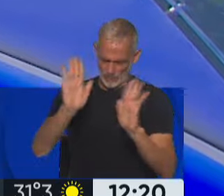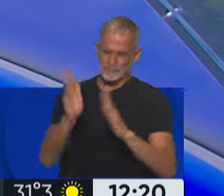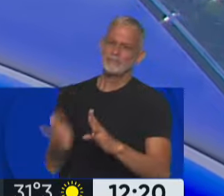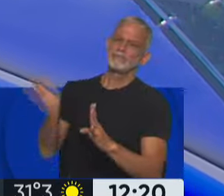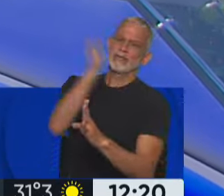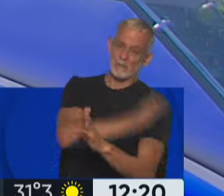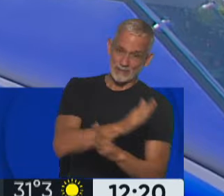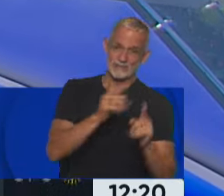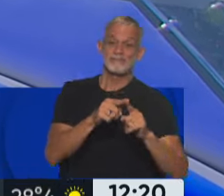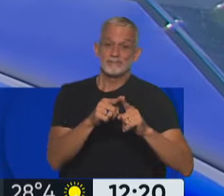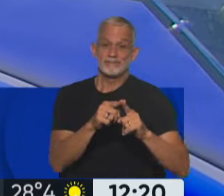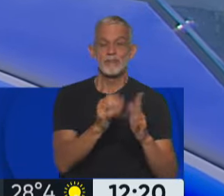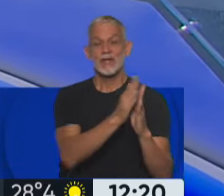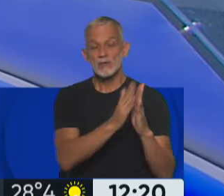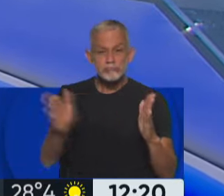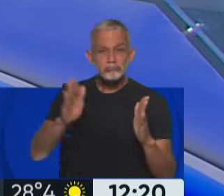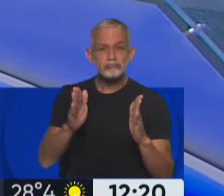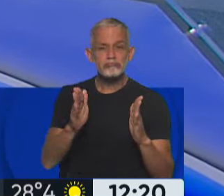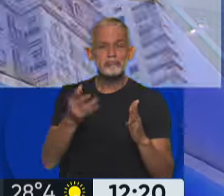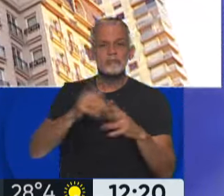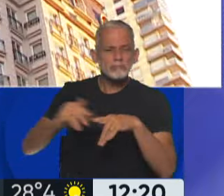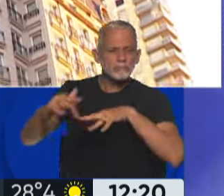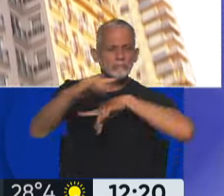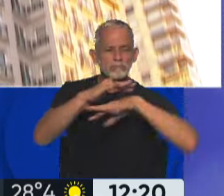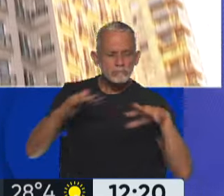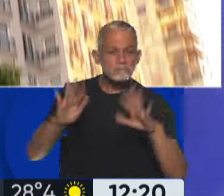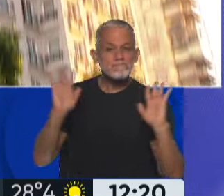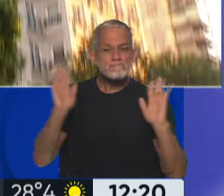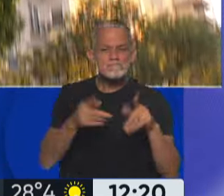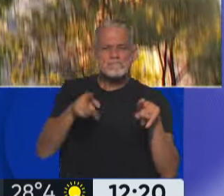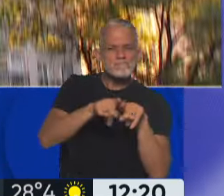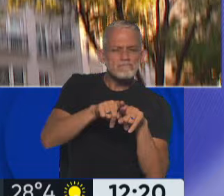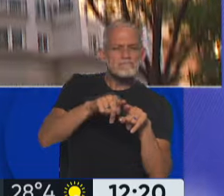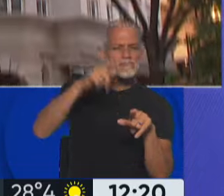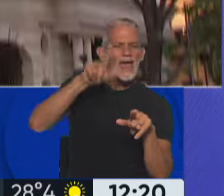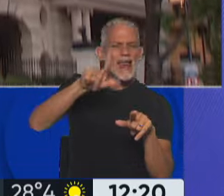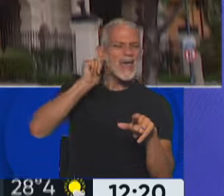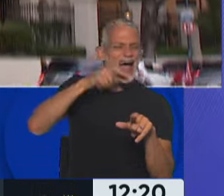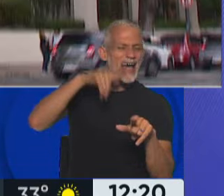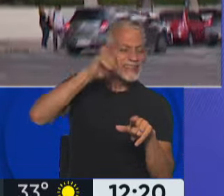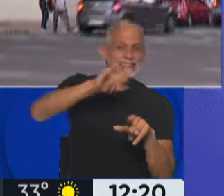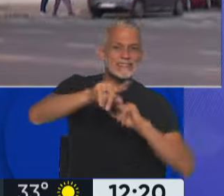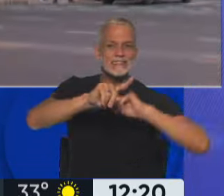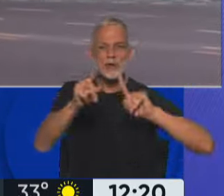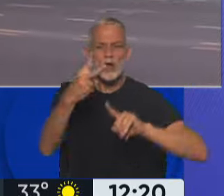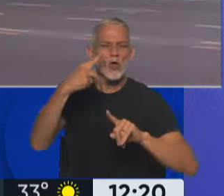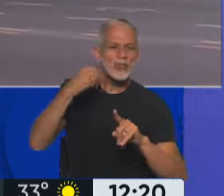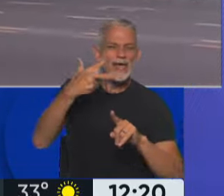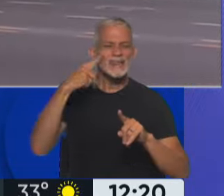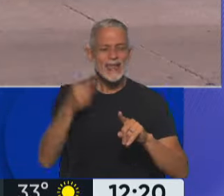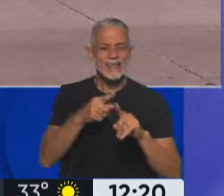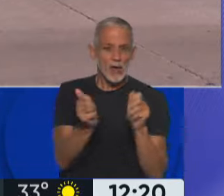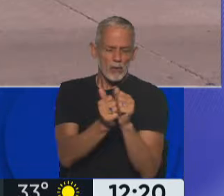atrás a partir de ahí entonces empezaron de nuevo los rumores desde si salía con elegante si no hubo dos o tres días incluso picantes con